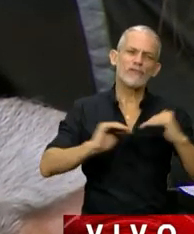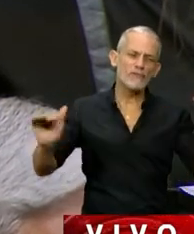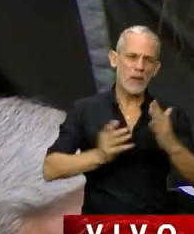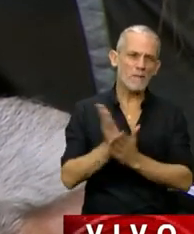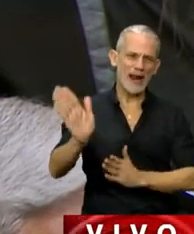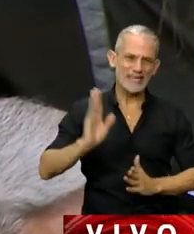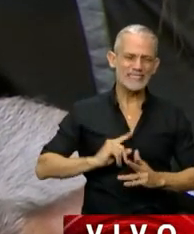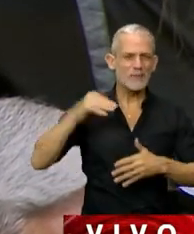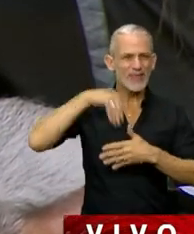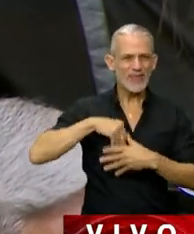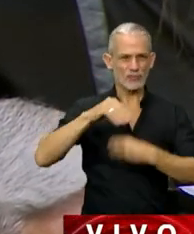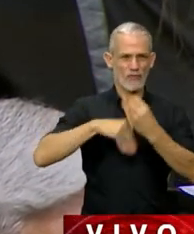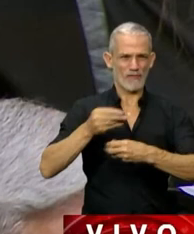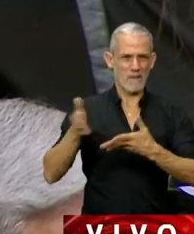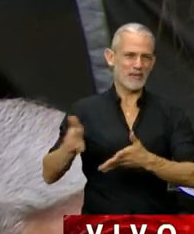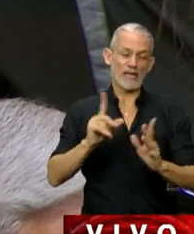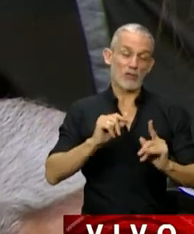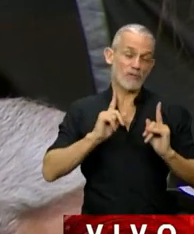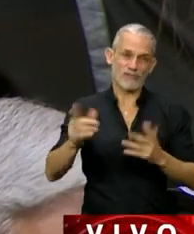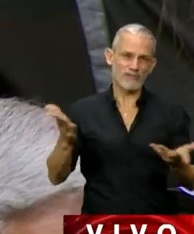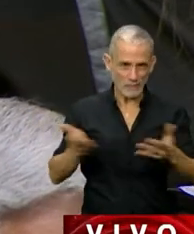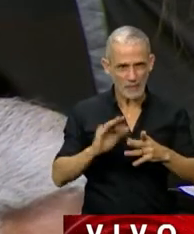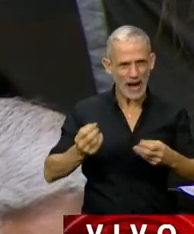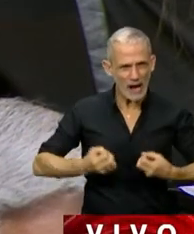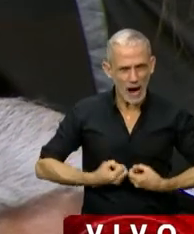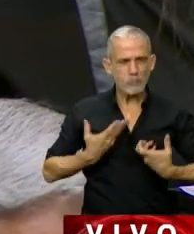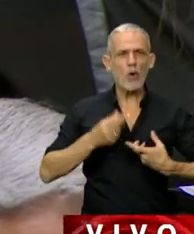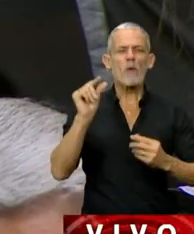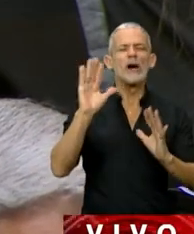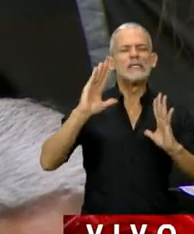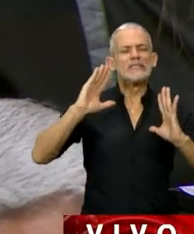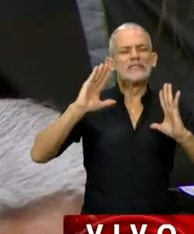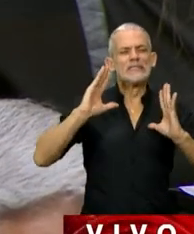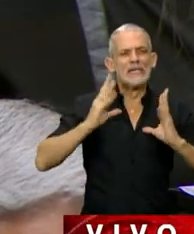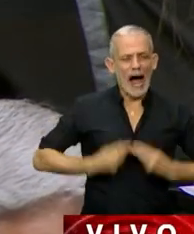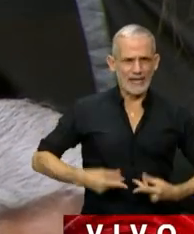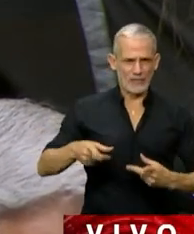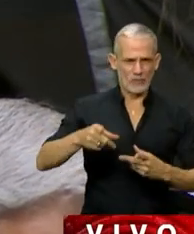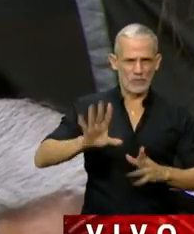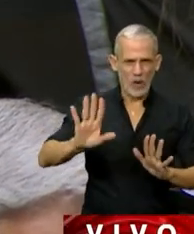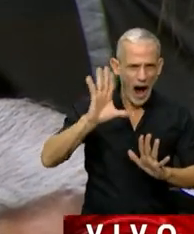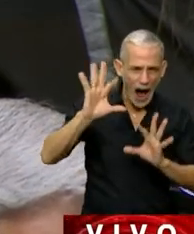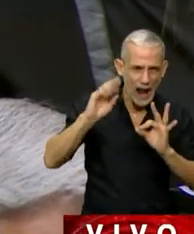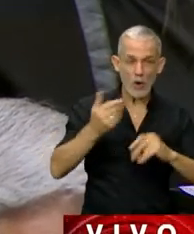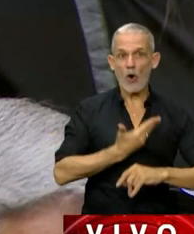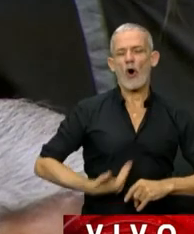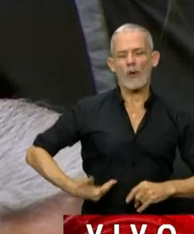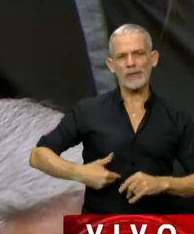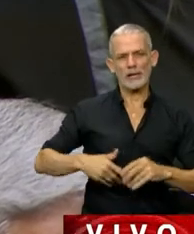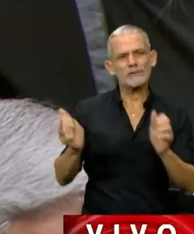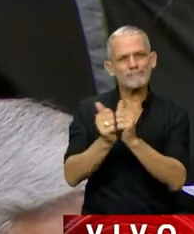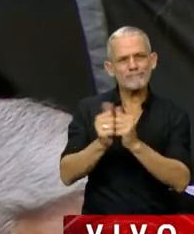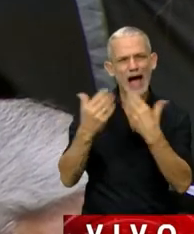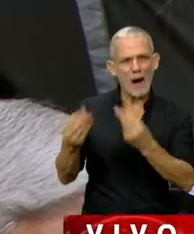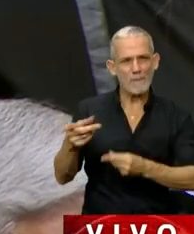el alma de esas familias, sino para generar un poquitito de alivio y que sientan que de una vez por todas hay un gobierno que los